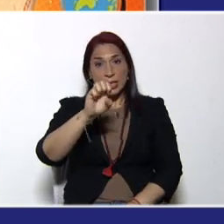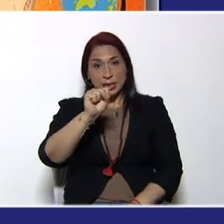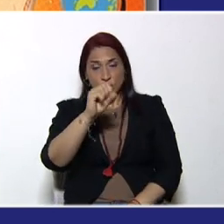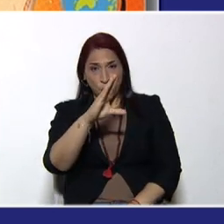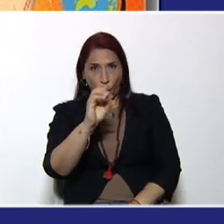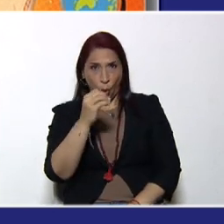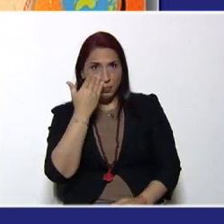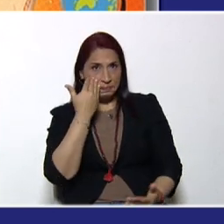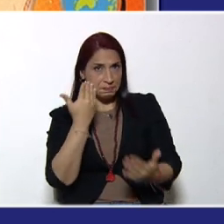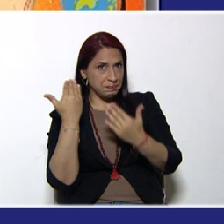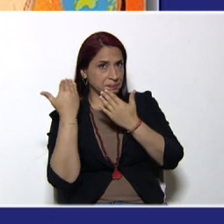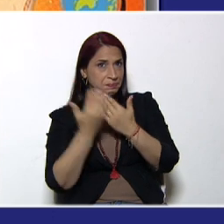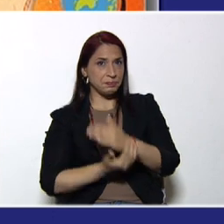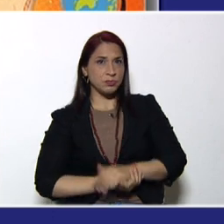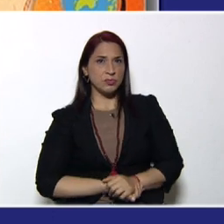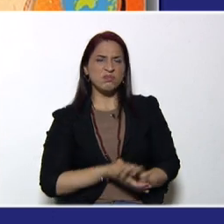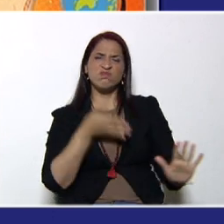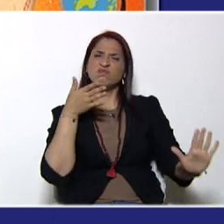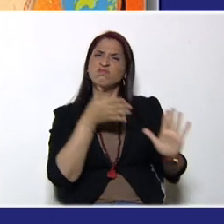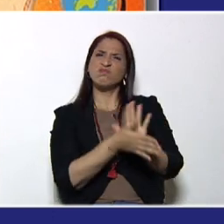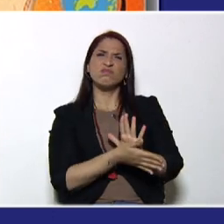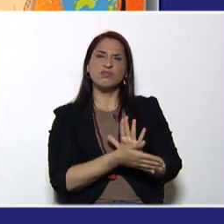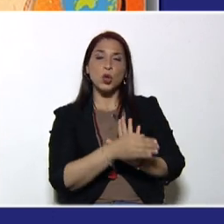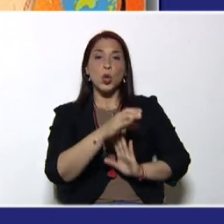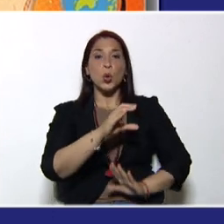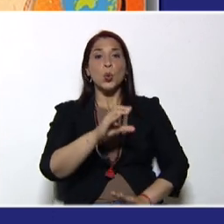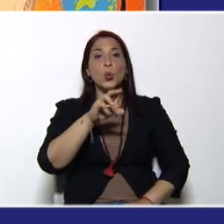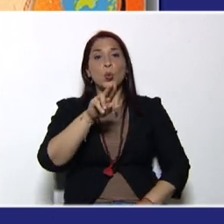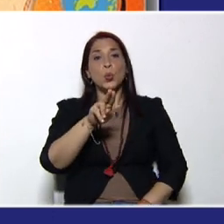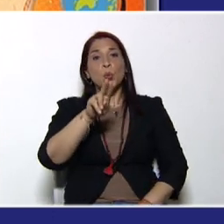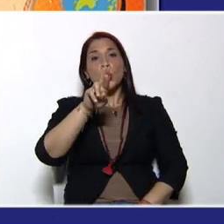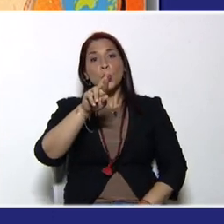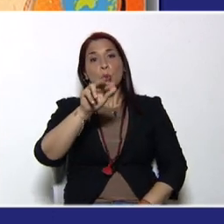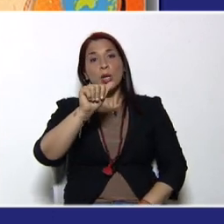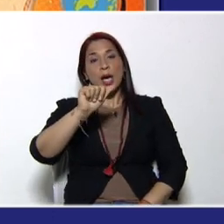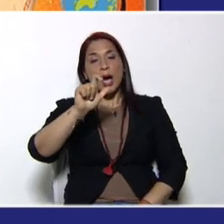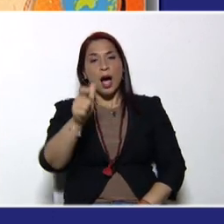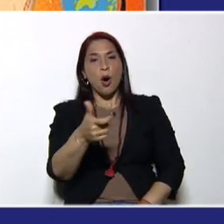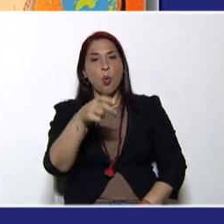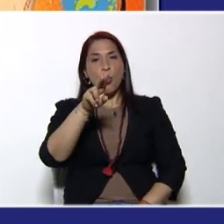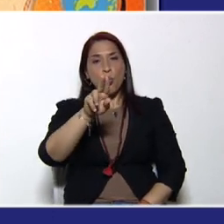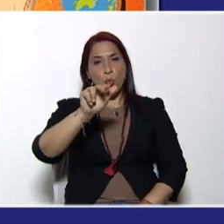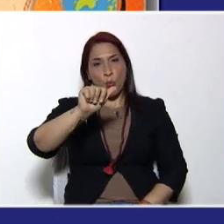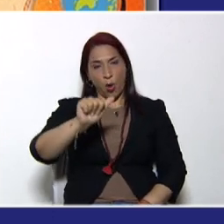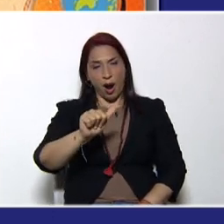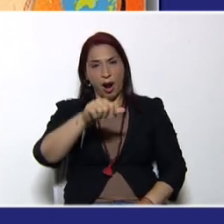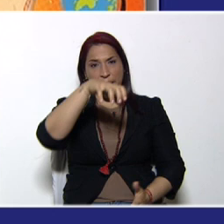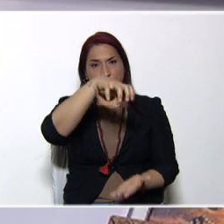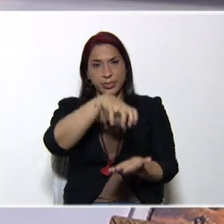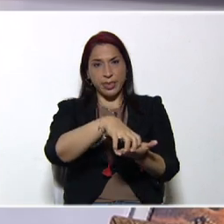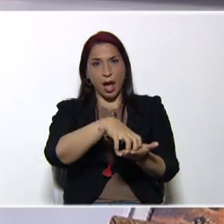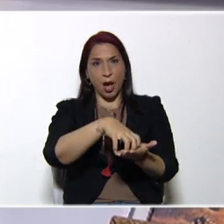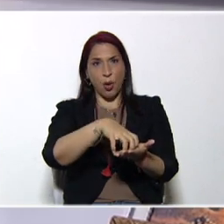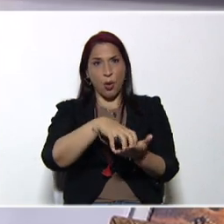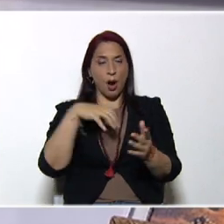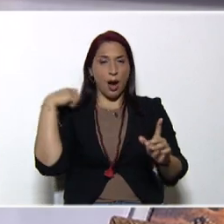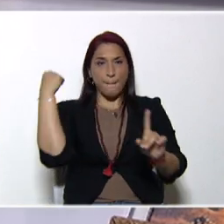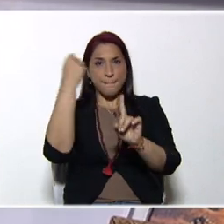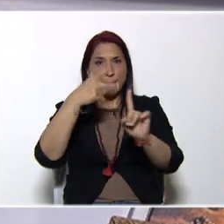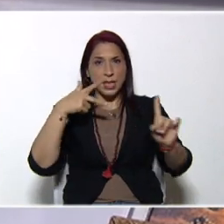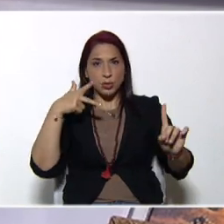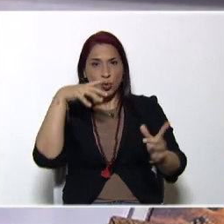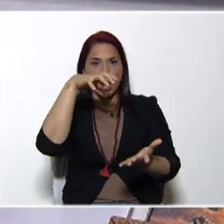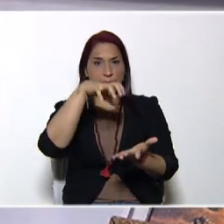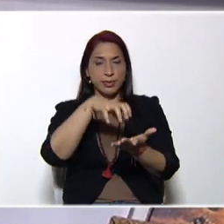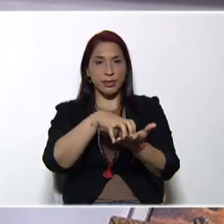Vamos a ver. Un poco aquí, que es la curagua. La curagua se da en el estado Amazonas y en el estado Bolívar. Es